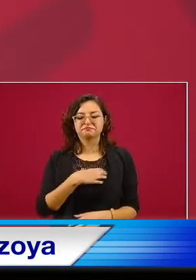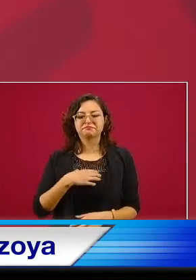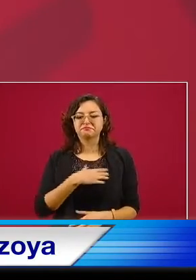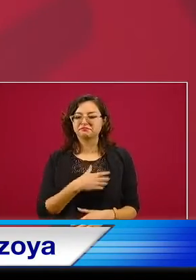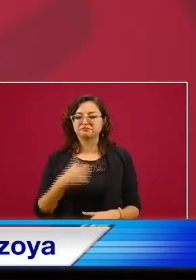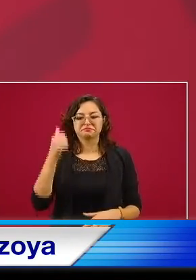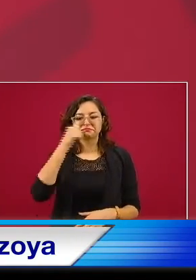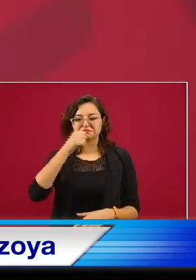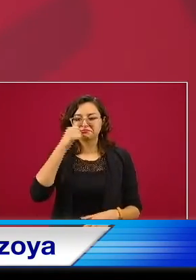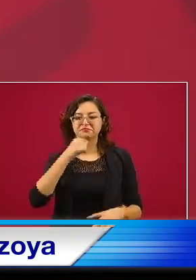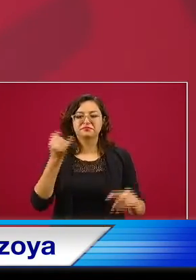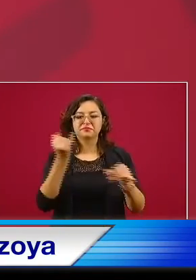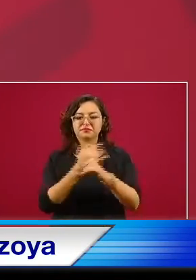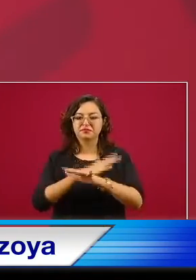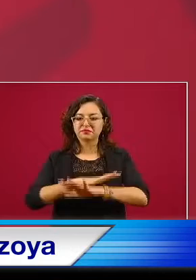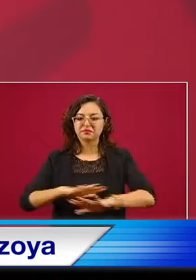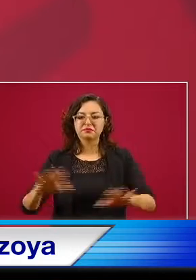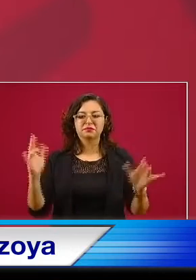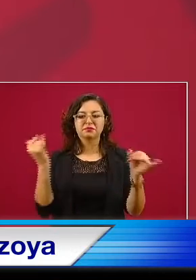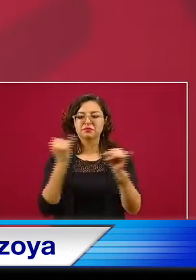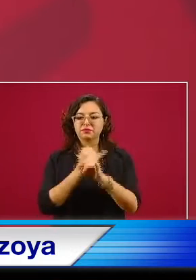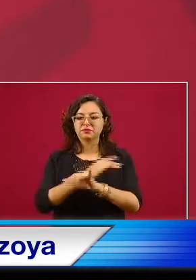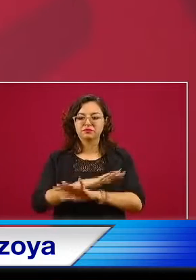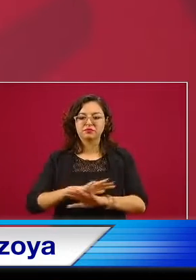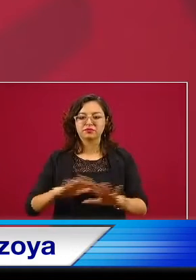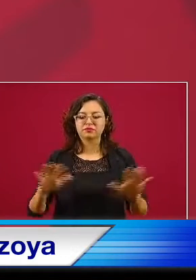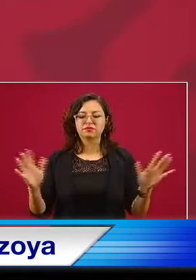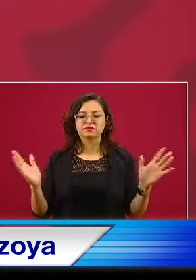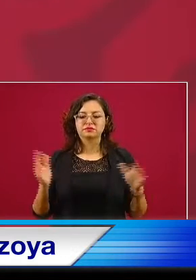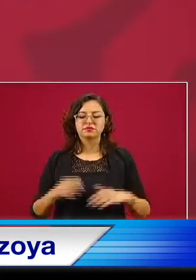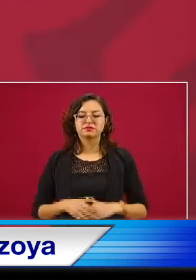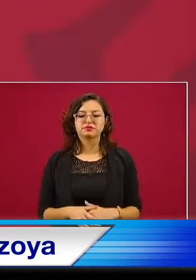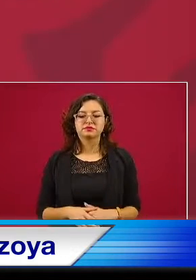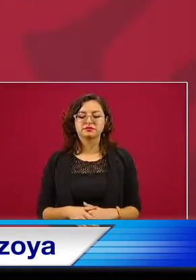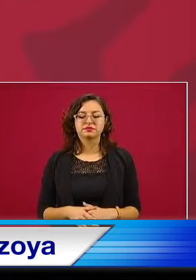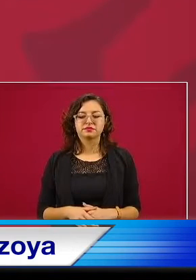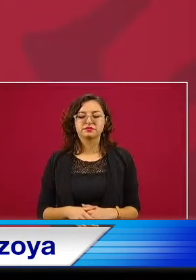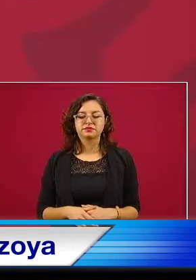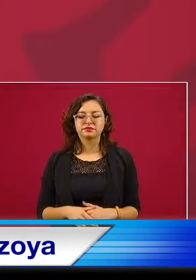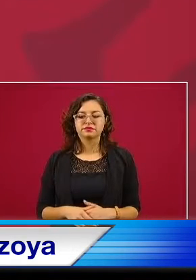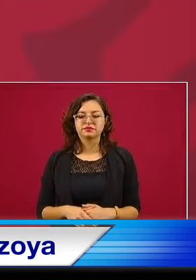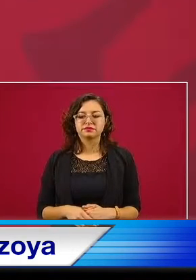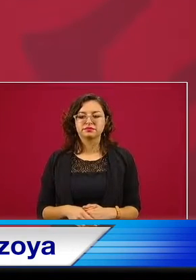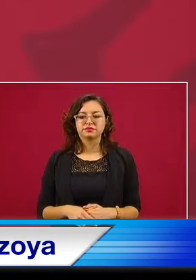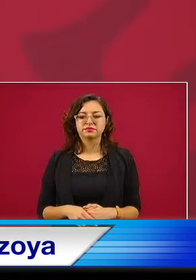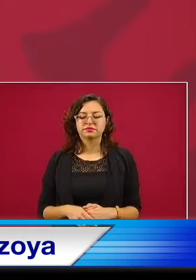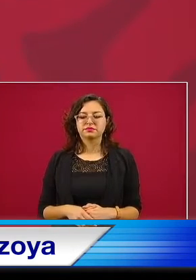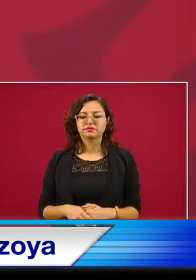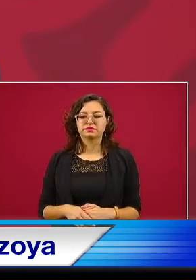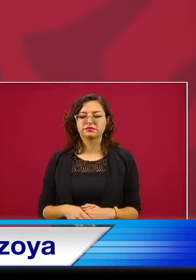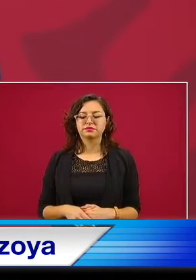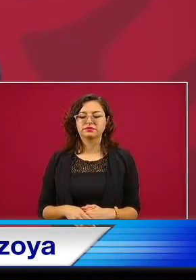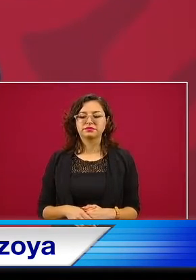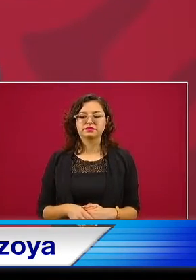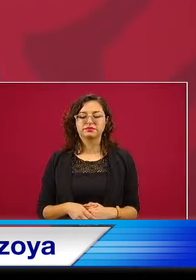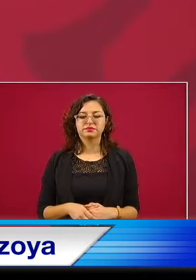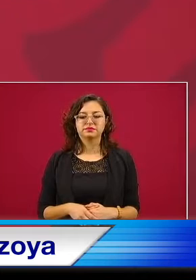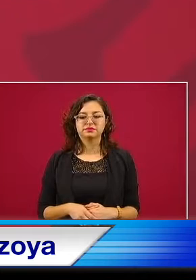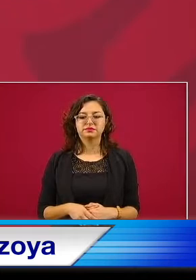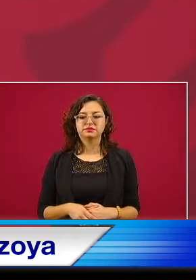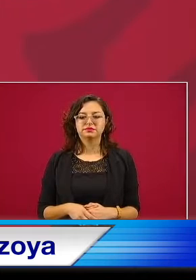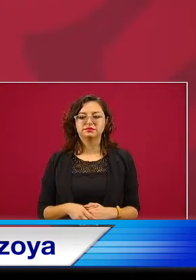Extradición de Emilio Lozoya. Será muy importante su llegada a México porque ayudará a esclarecer la ruta del dinero de los sobornos de la